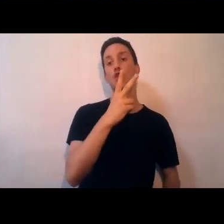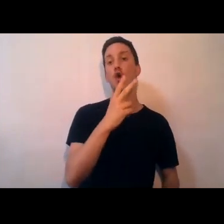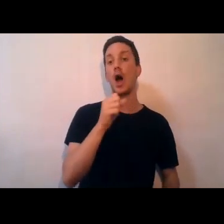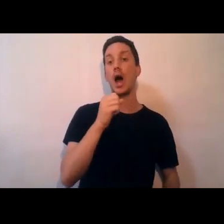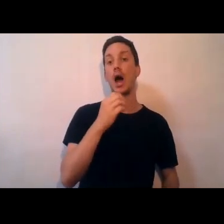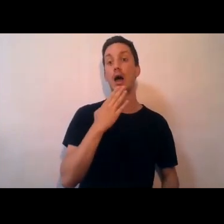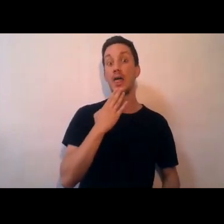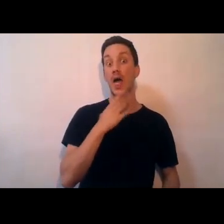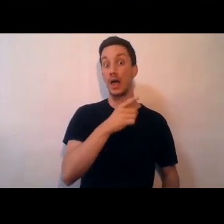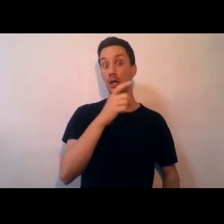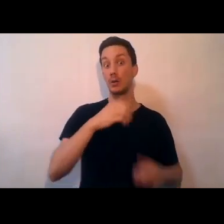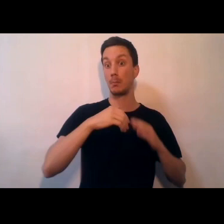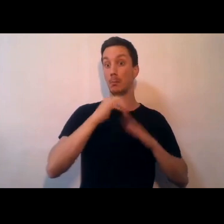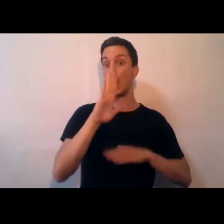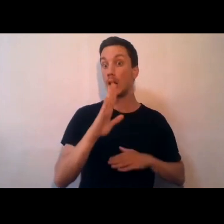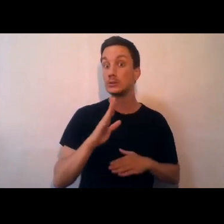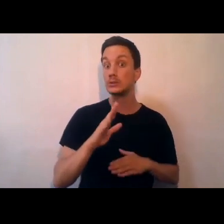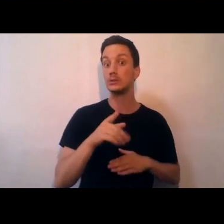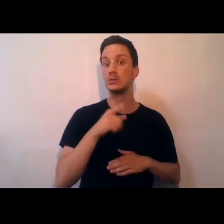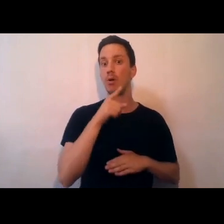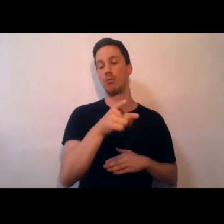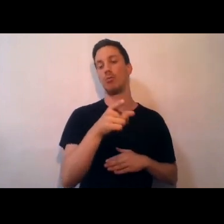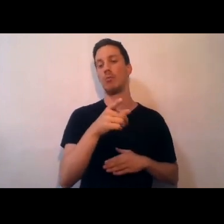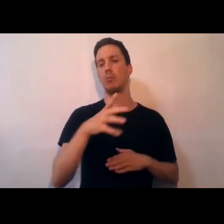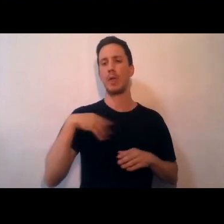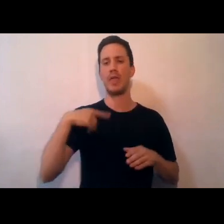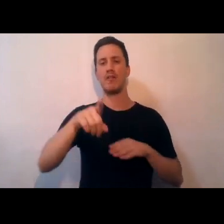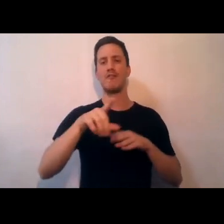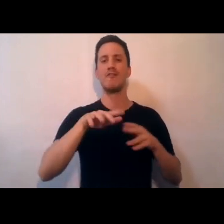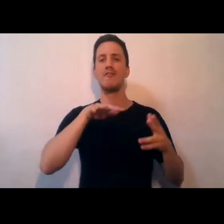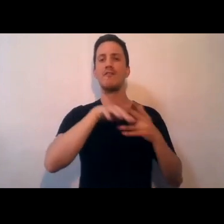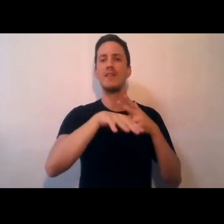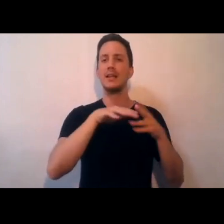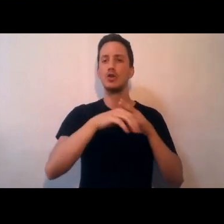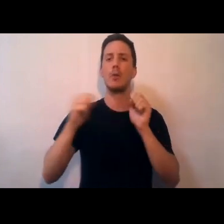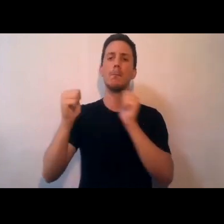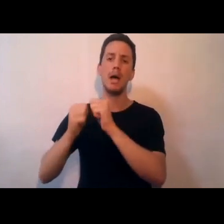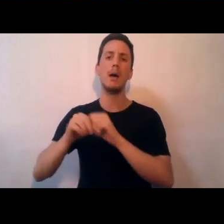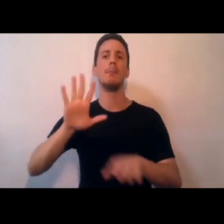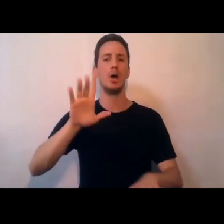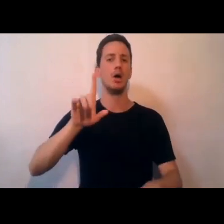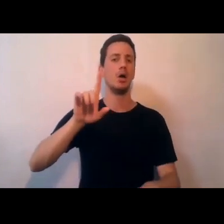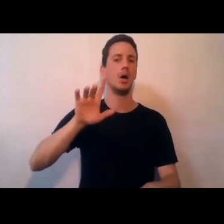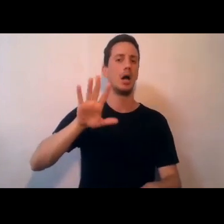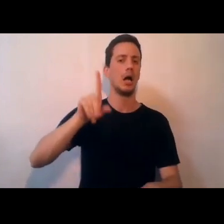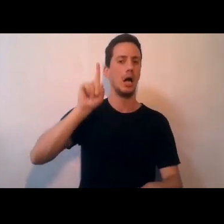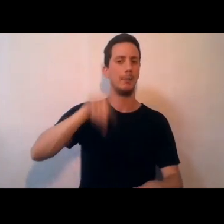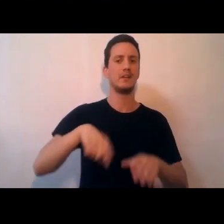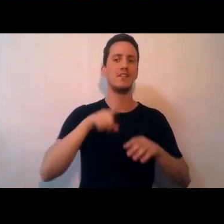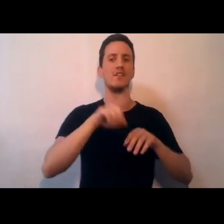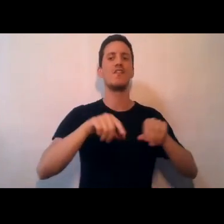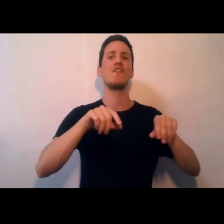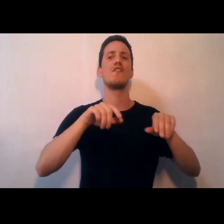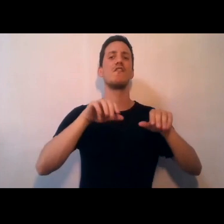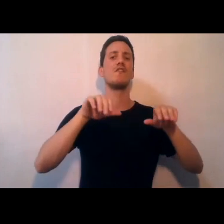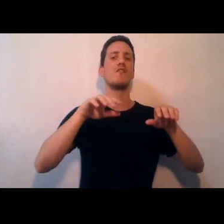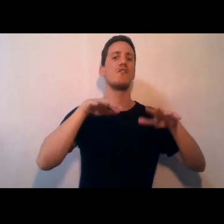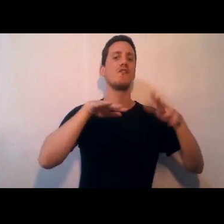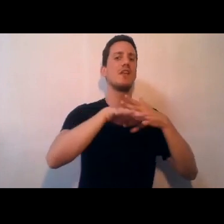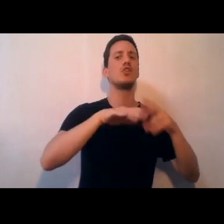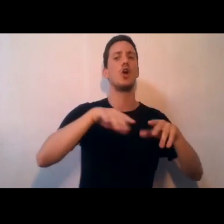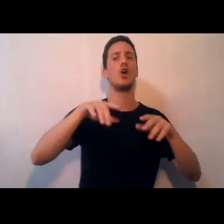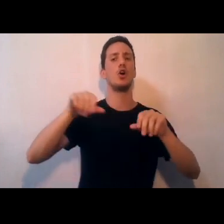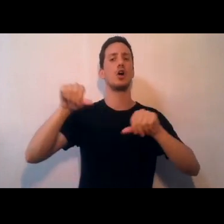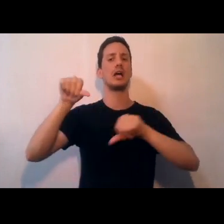2 años, obviamente le puedes poner los filtros minerales, pero ya puedes usar también los filtros químicos. Bueno, y eso es